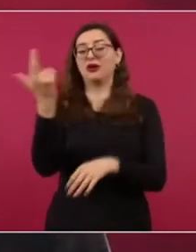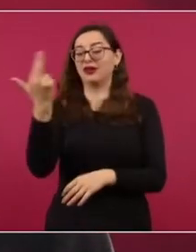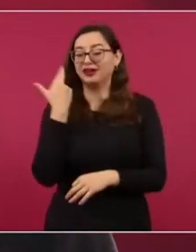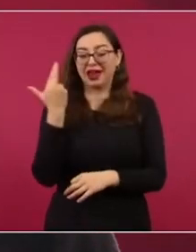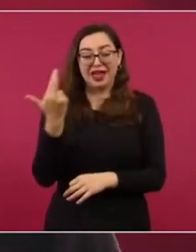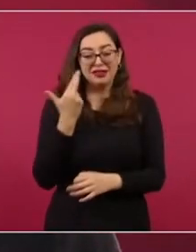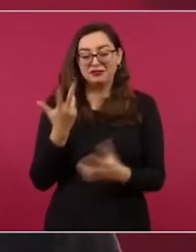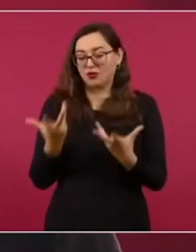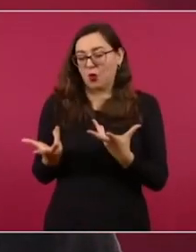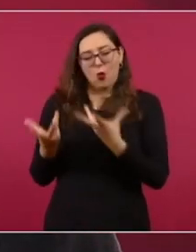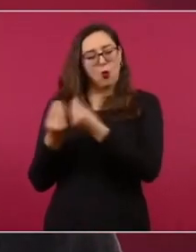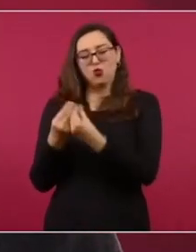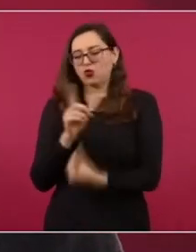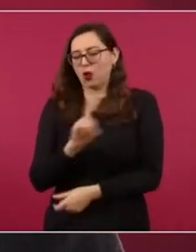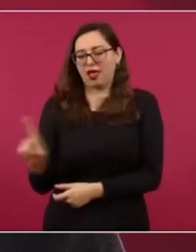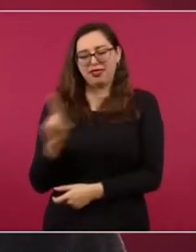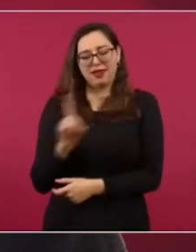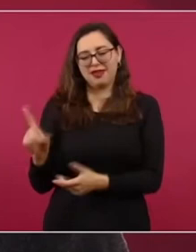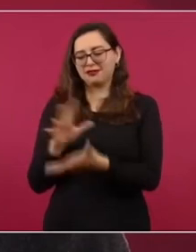siguen siendo